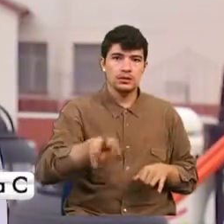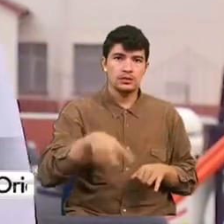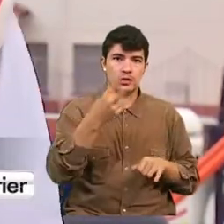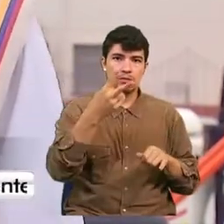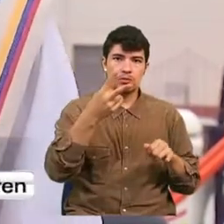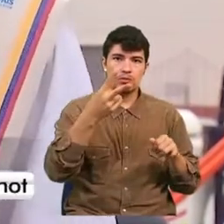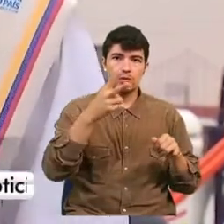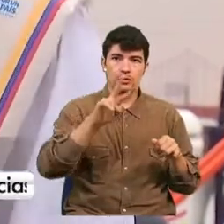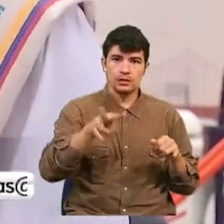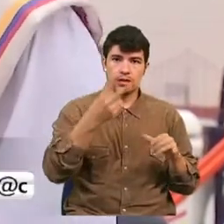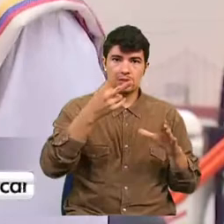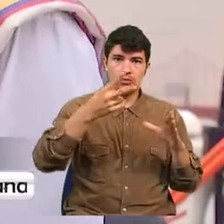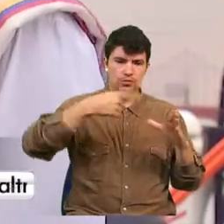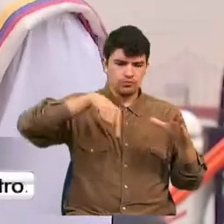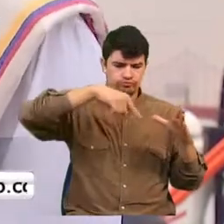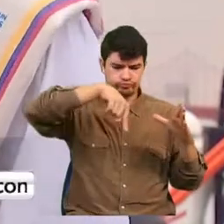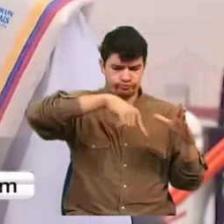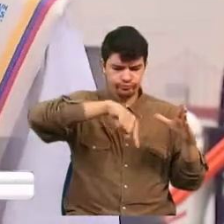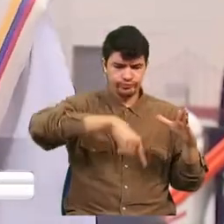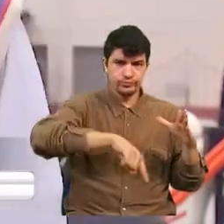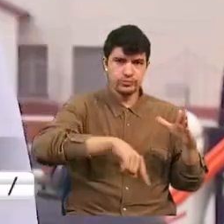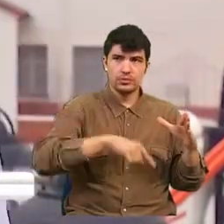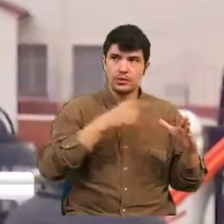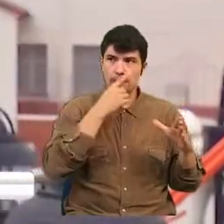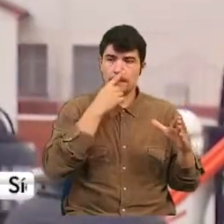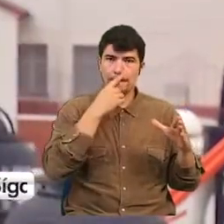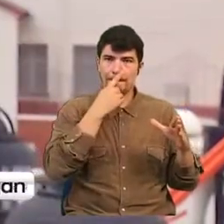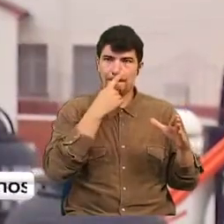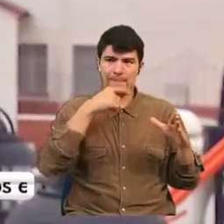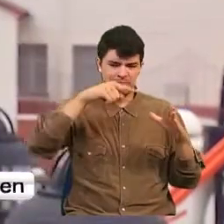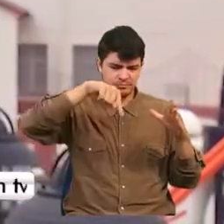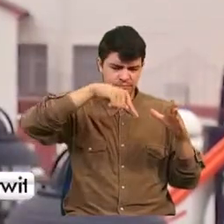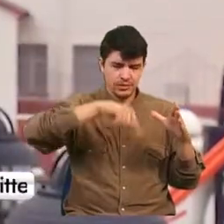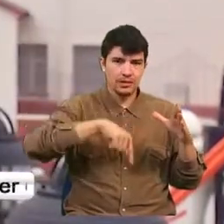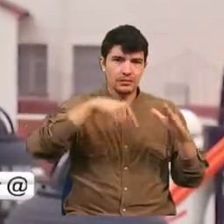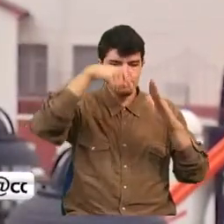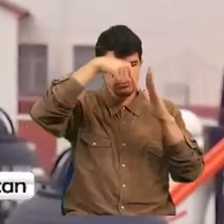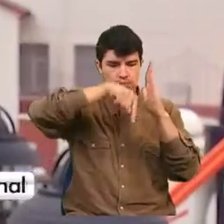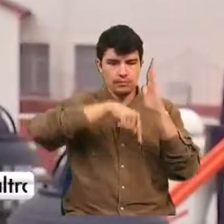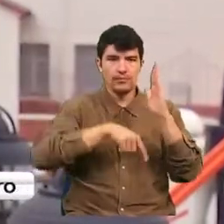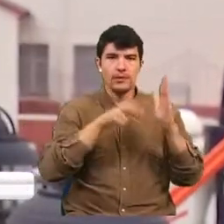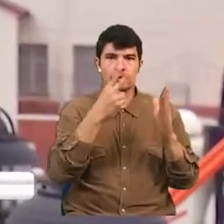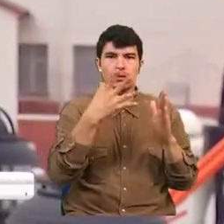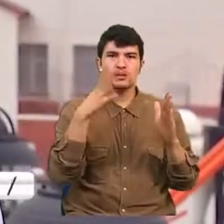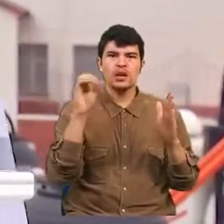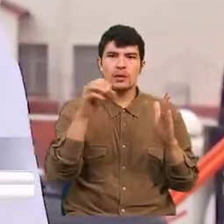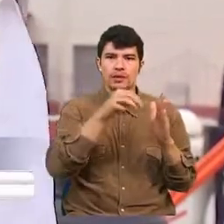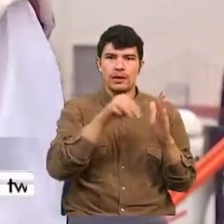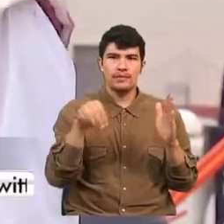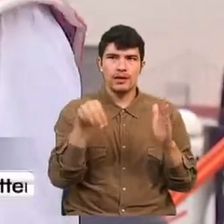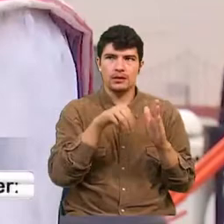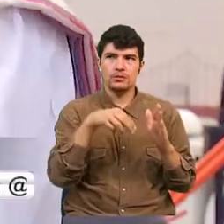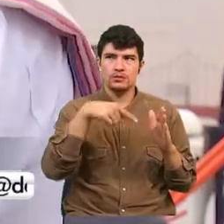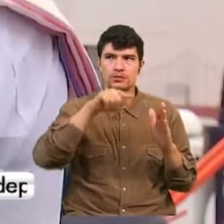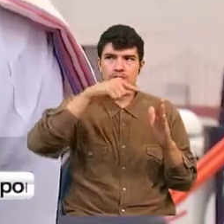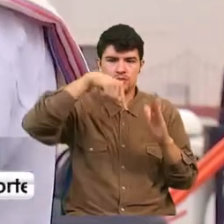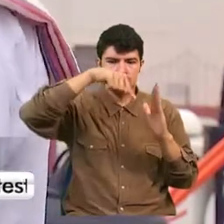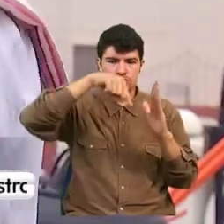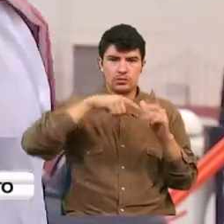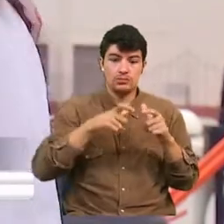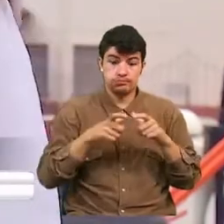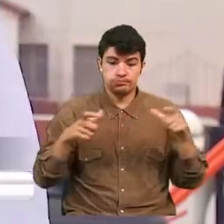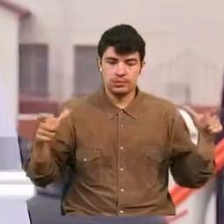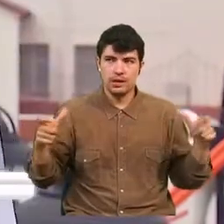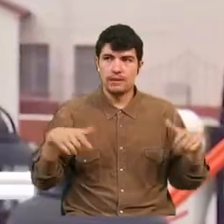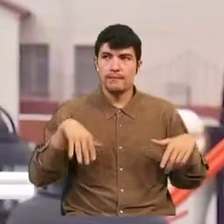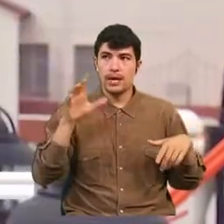más profundo del mundo. Es una caverna natural donde tiene una profundidad de 250 metros, donde tiene un radio más grande